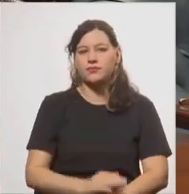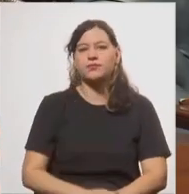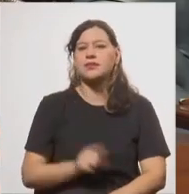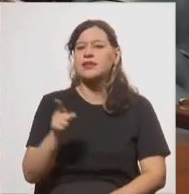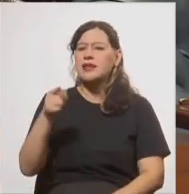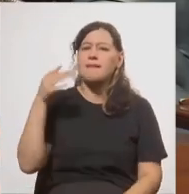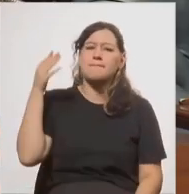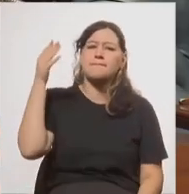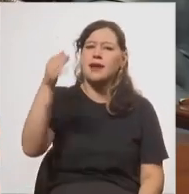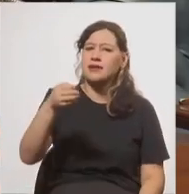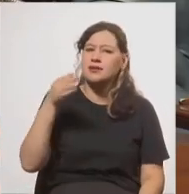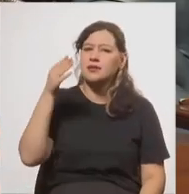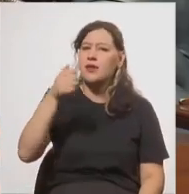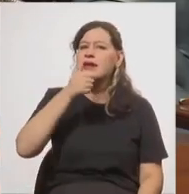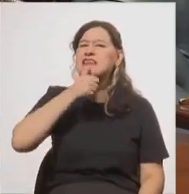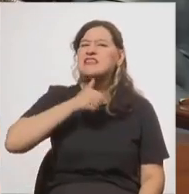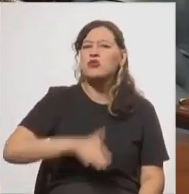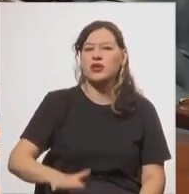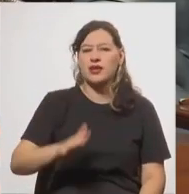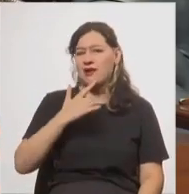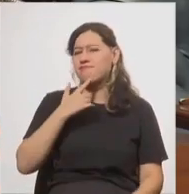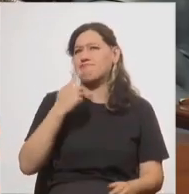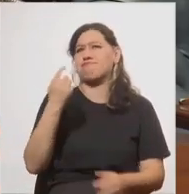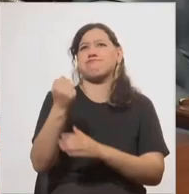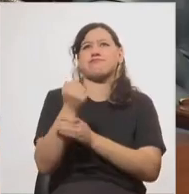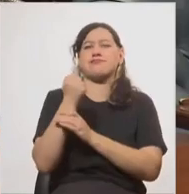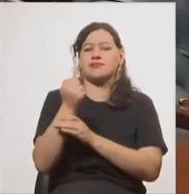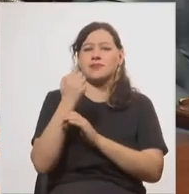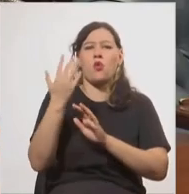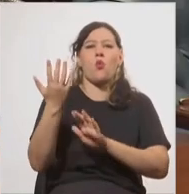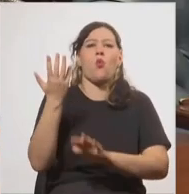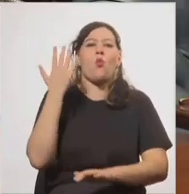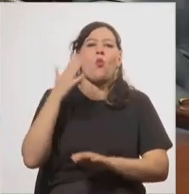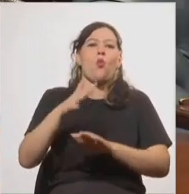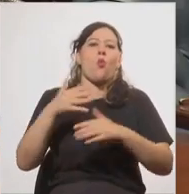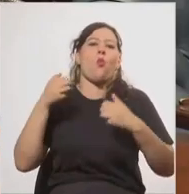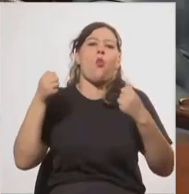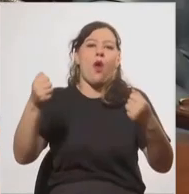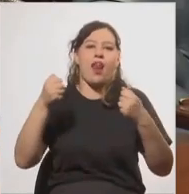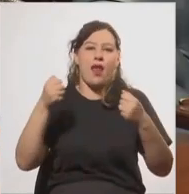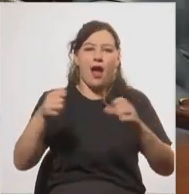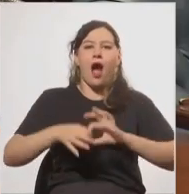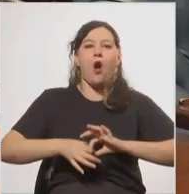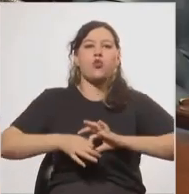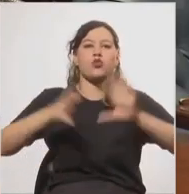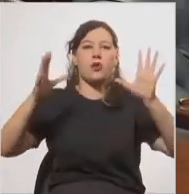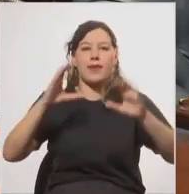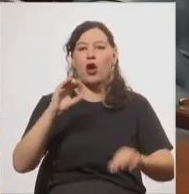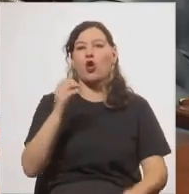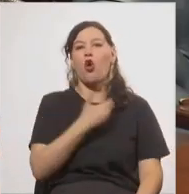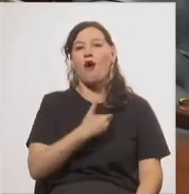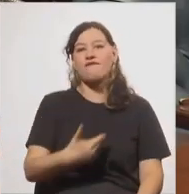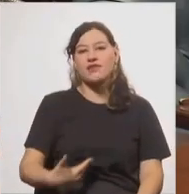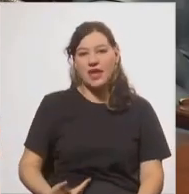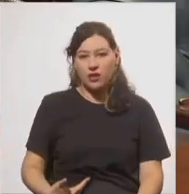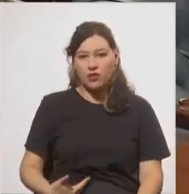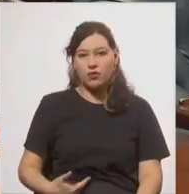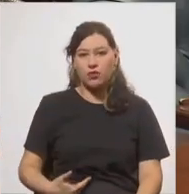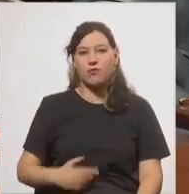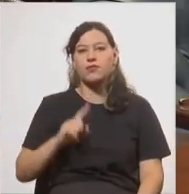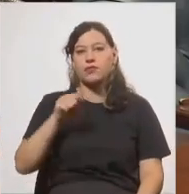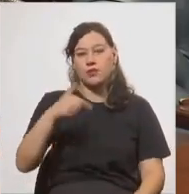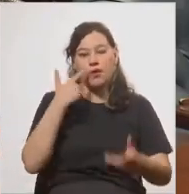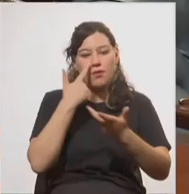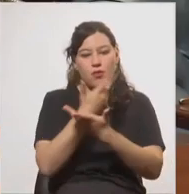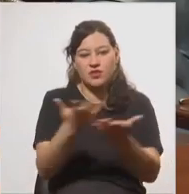Participó en la histórica huelga de estudiantes por autonomía y cogobierno, condiciones que después quedaron plasmadas en